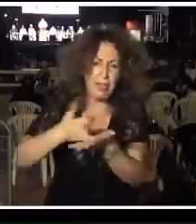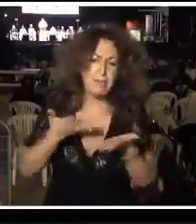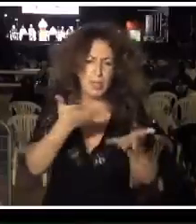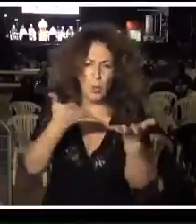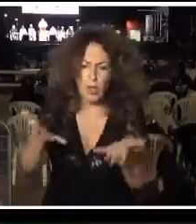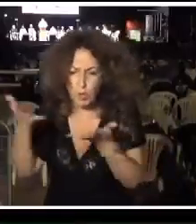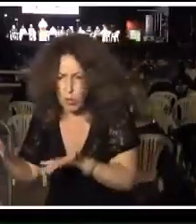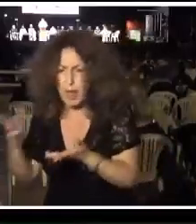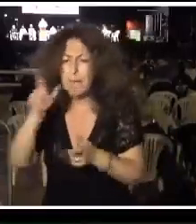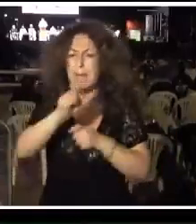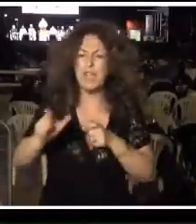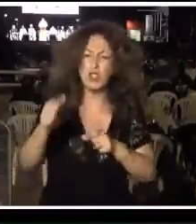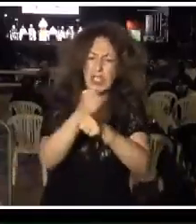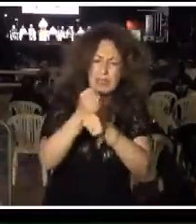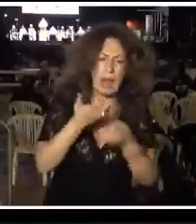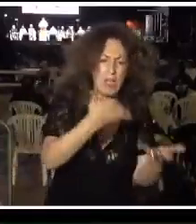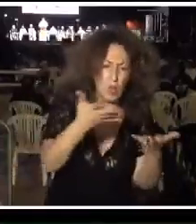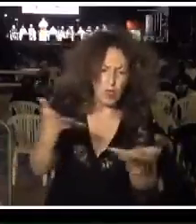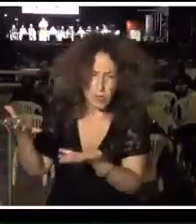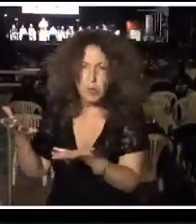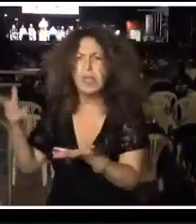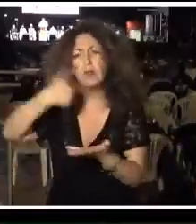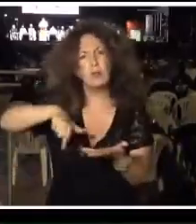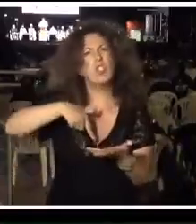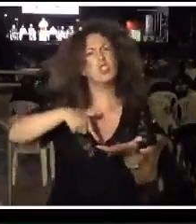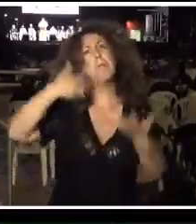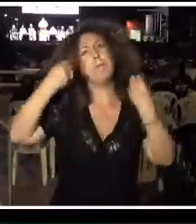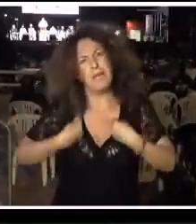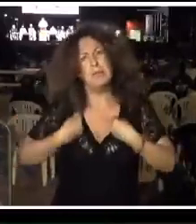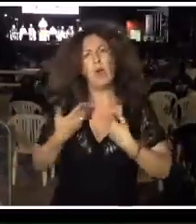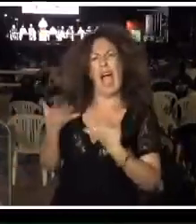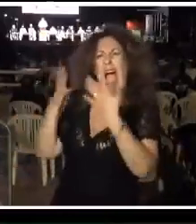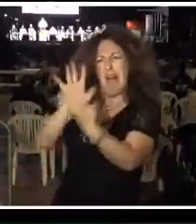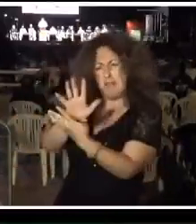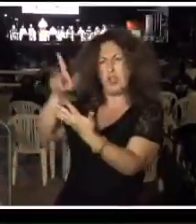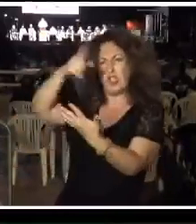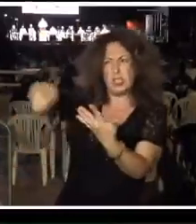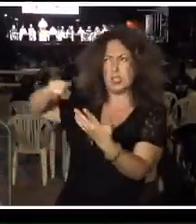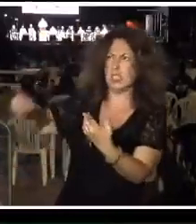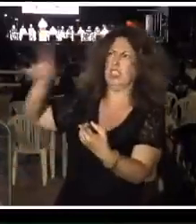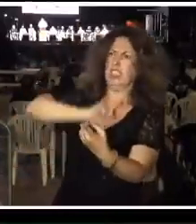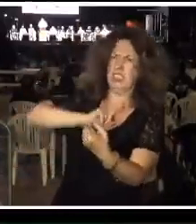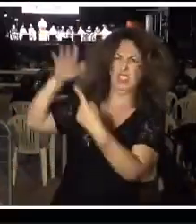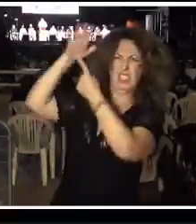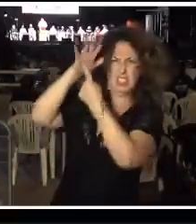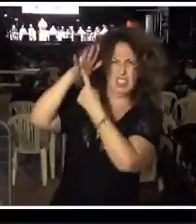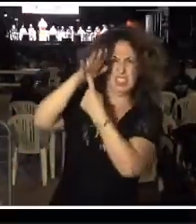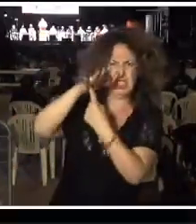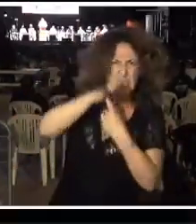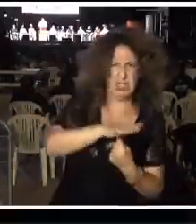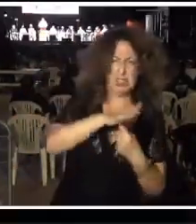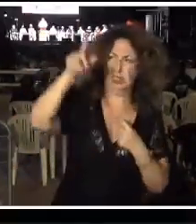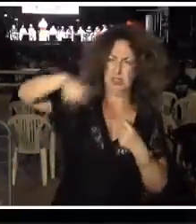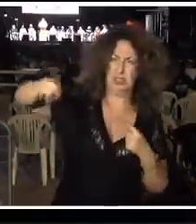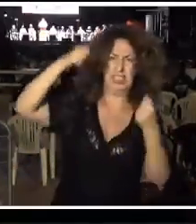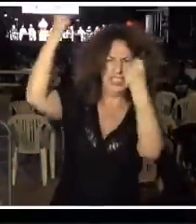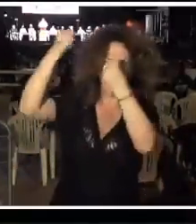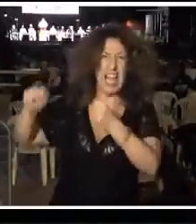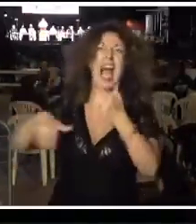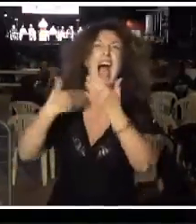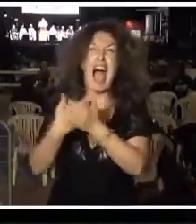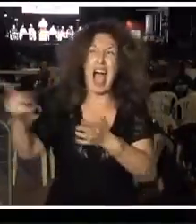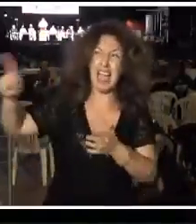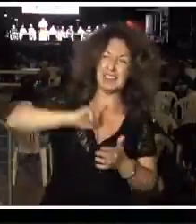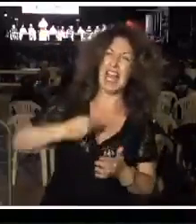y a la clase trabajadora, tuvimos que enfrentar auténticos sabotajes institucionales y hasta la